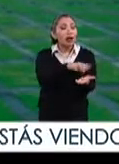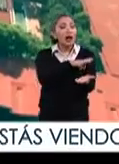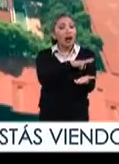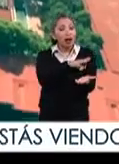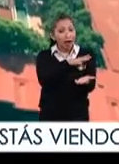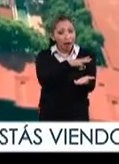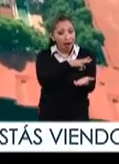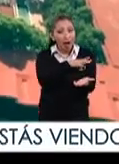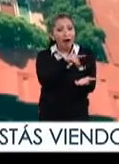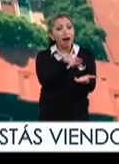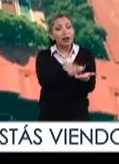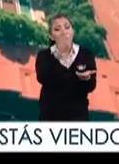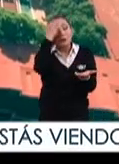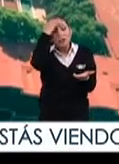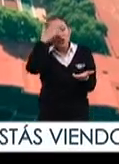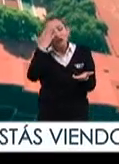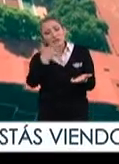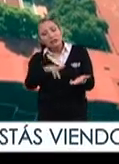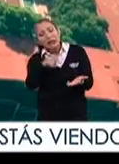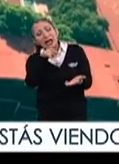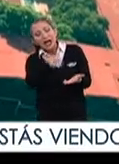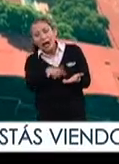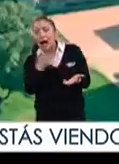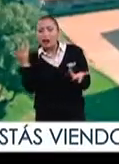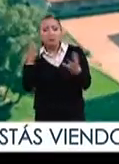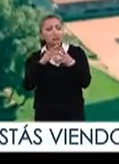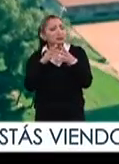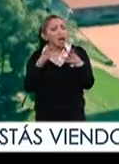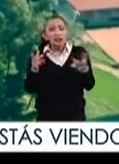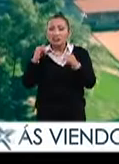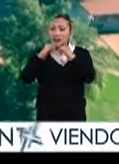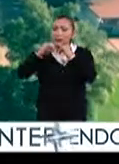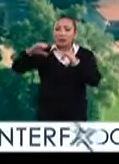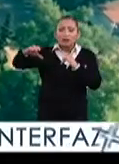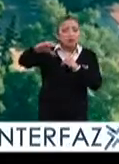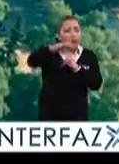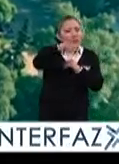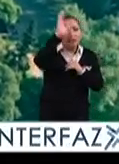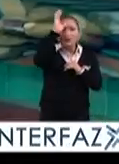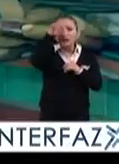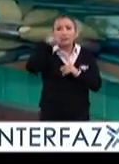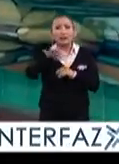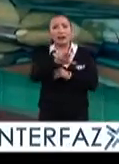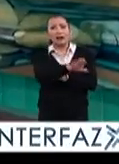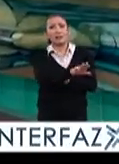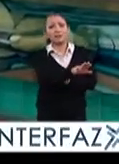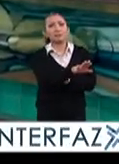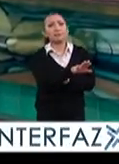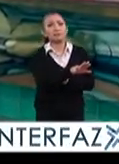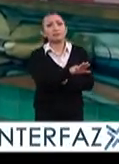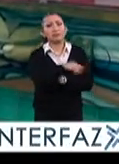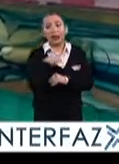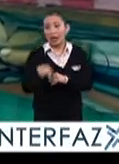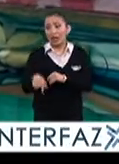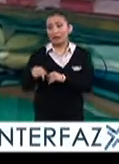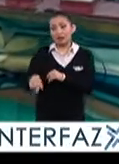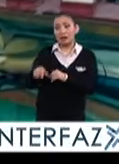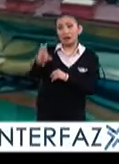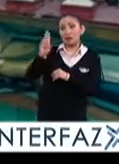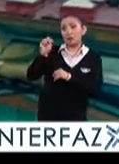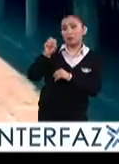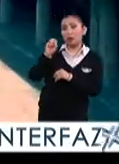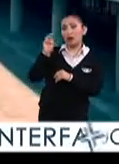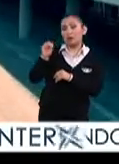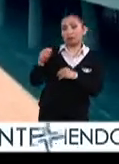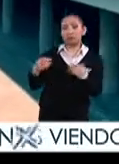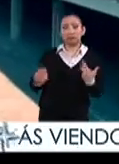UNAM como experiencia. Hay grandiosas instituciones científicas en esta gran casa de